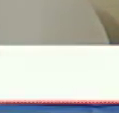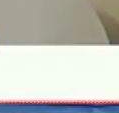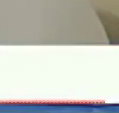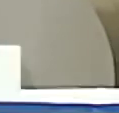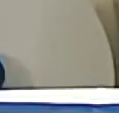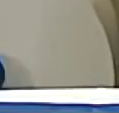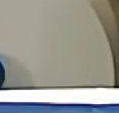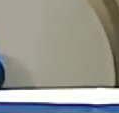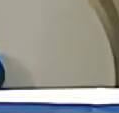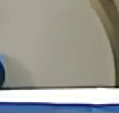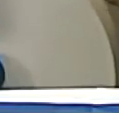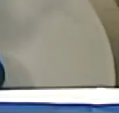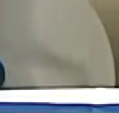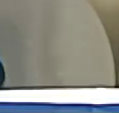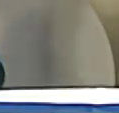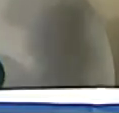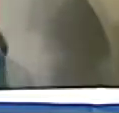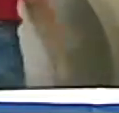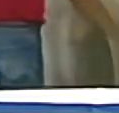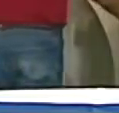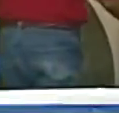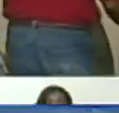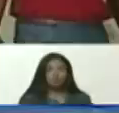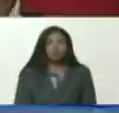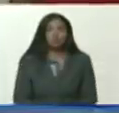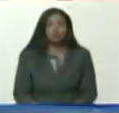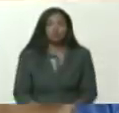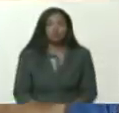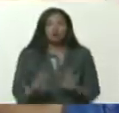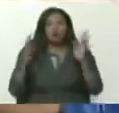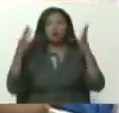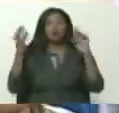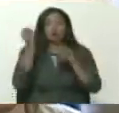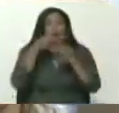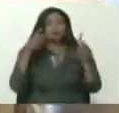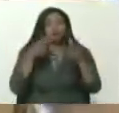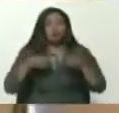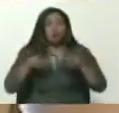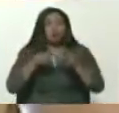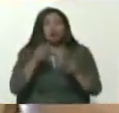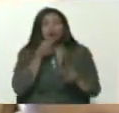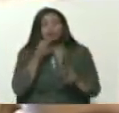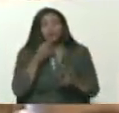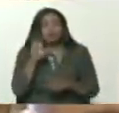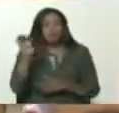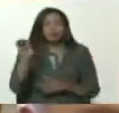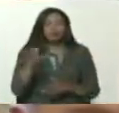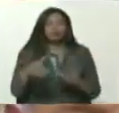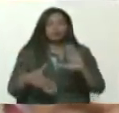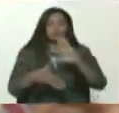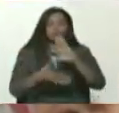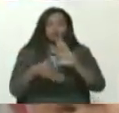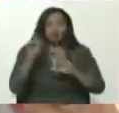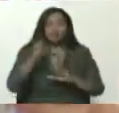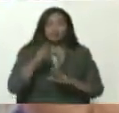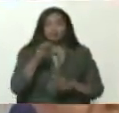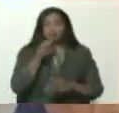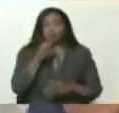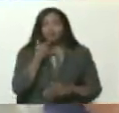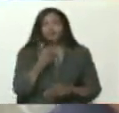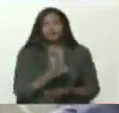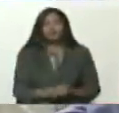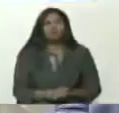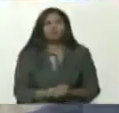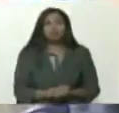Un aplauso a Amazonas, ¿vale? Qué hermosa región de nuestro país y de Sudamérica, el Amazonas, que